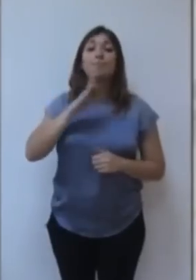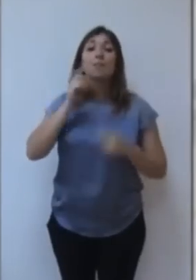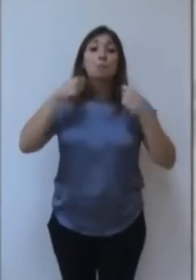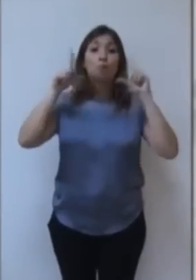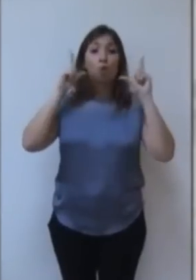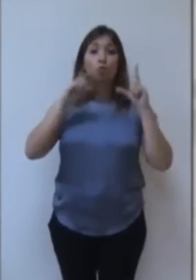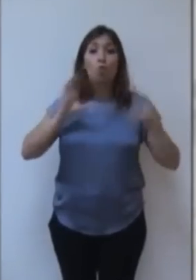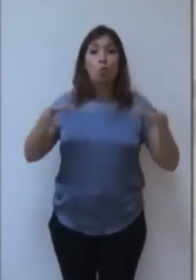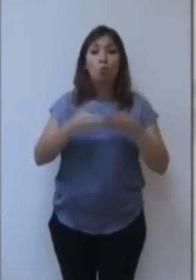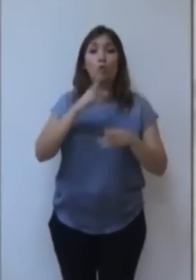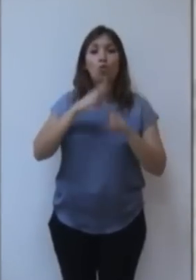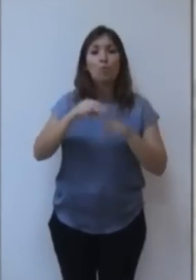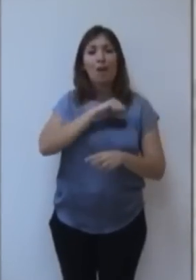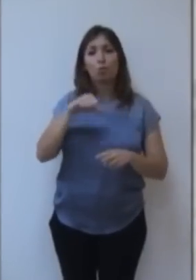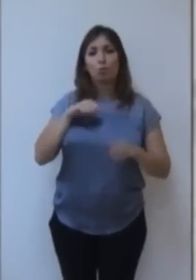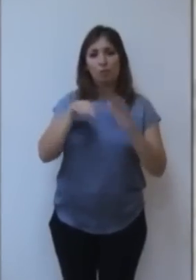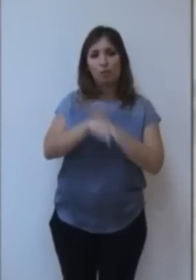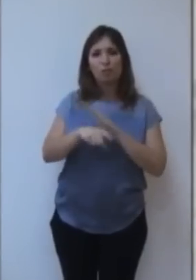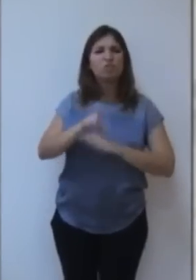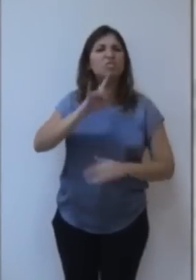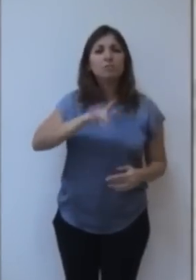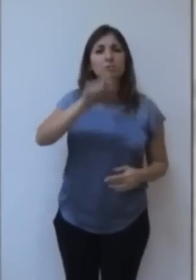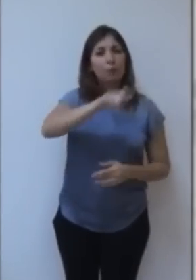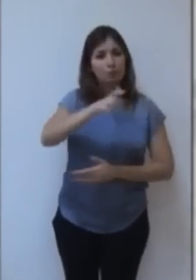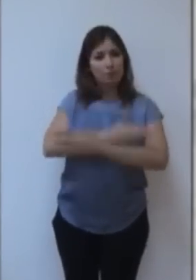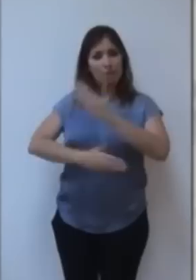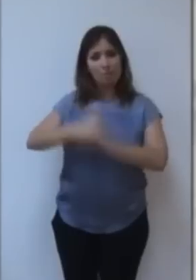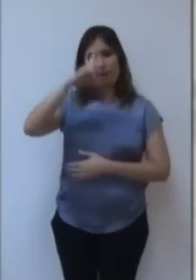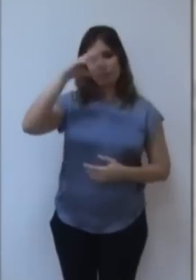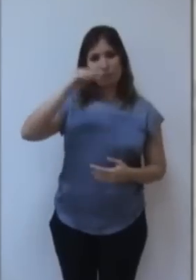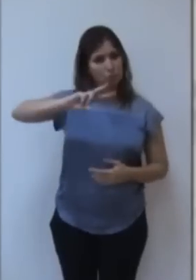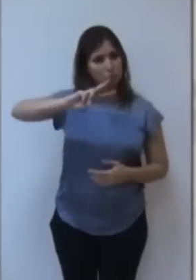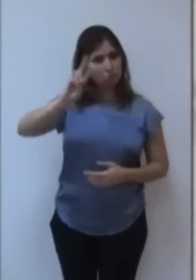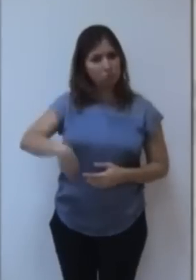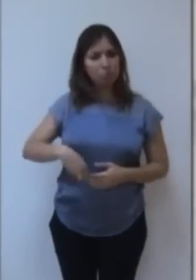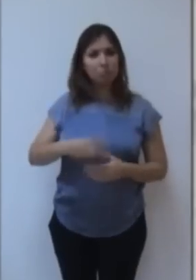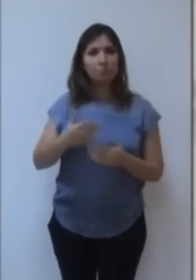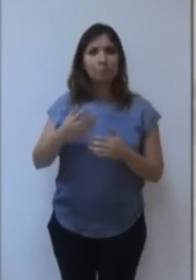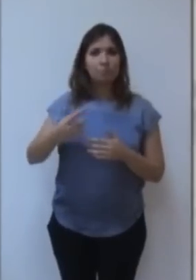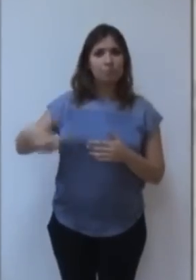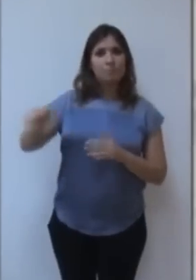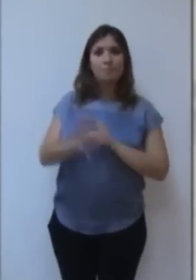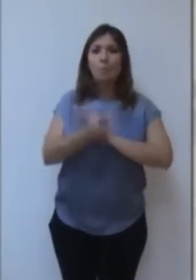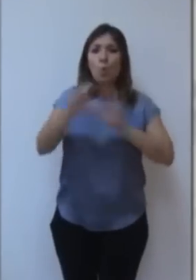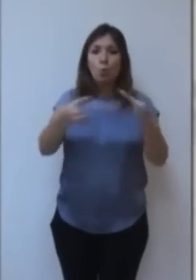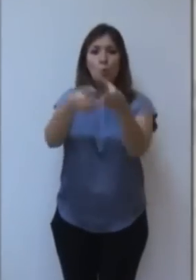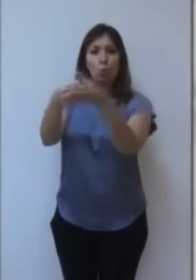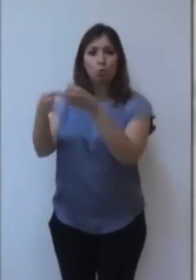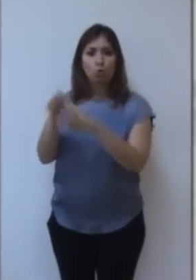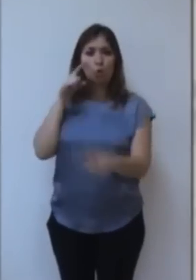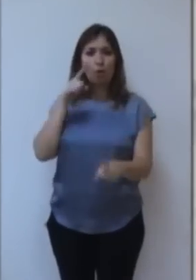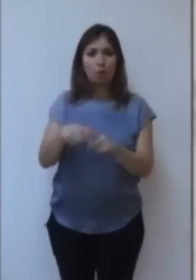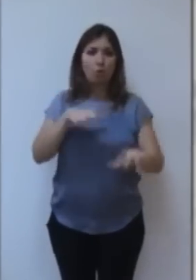de grupos de autogestores, que son personas con discapacidad intelectual que forman grupos sobre todo para promover